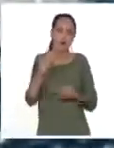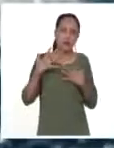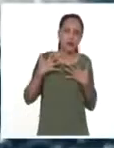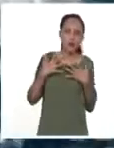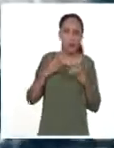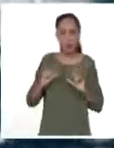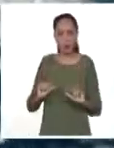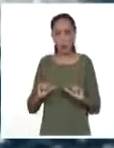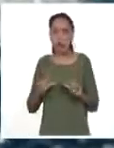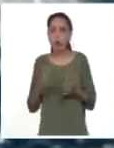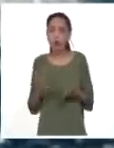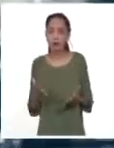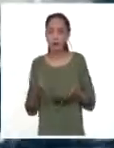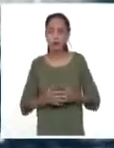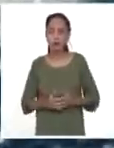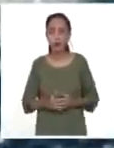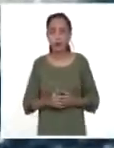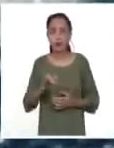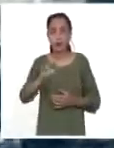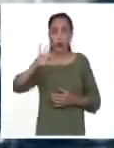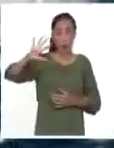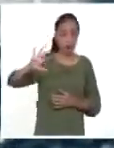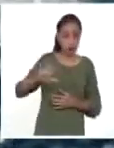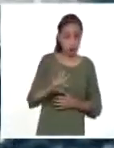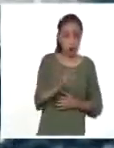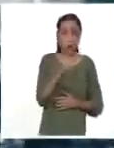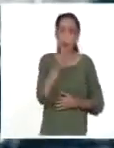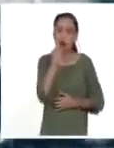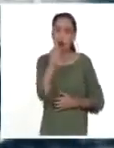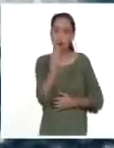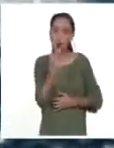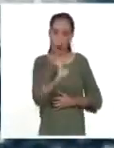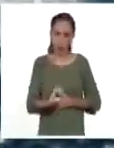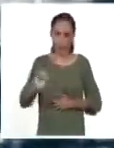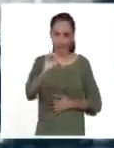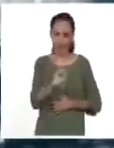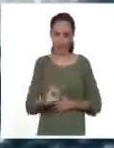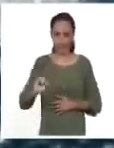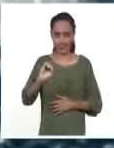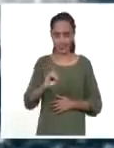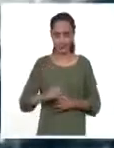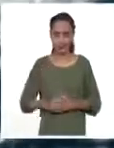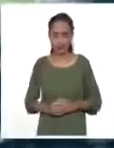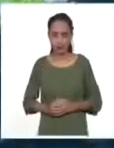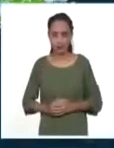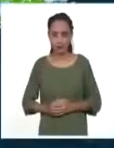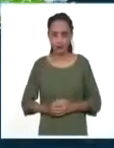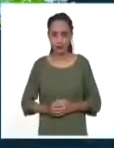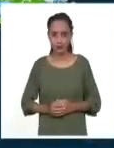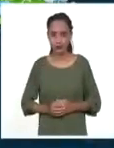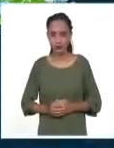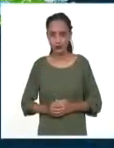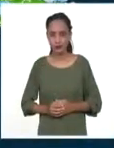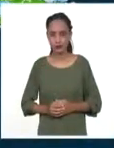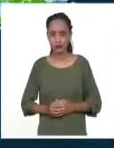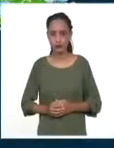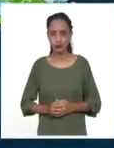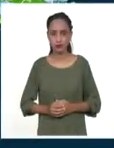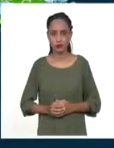ir moviendo también hacia la parte oriental del territorio nacional. De modo que para